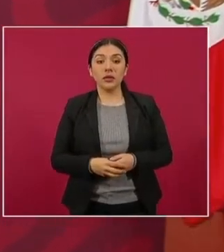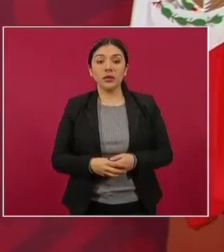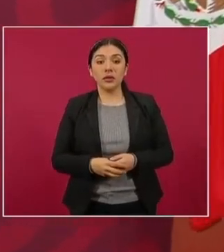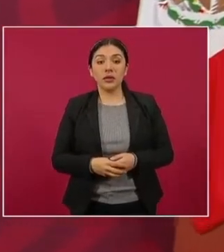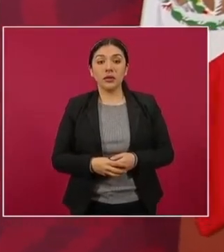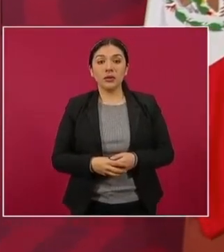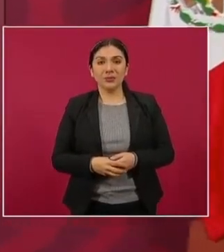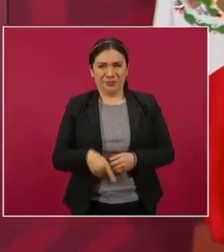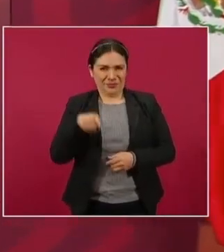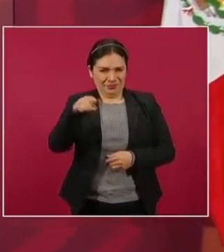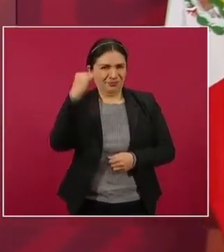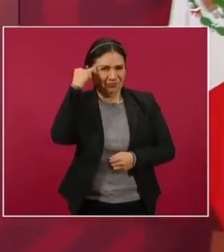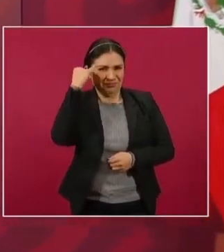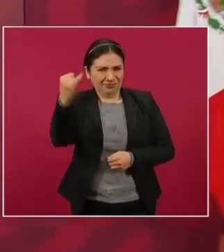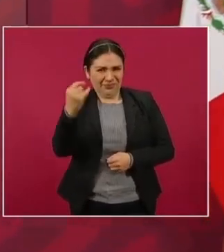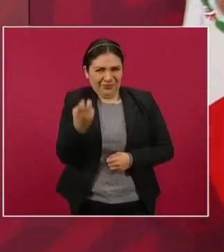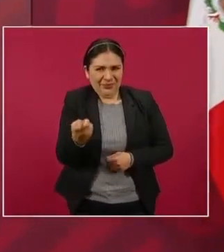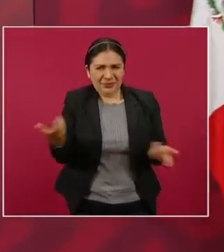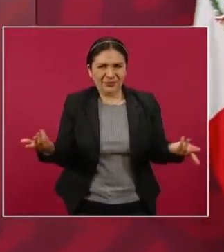imagínense